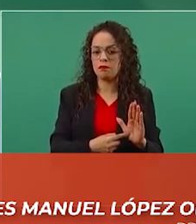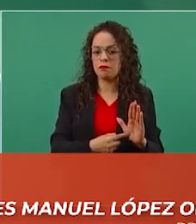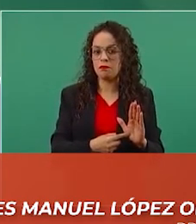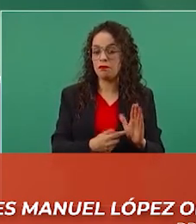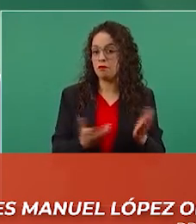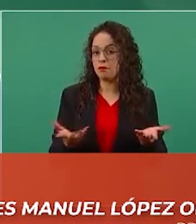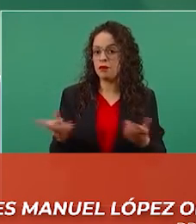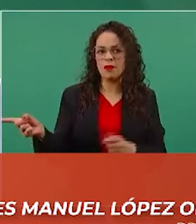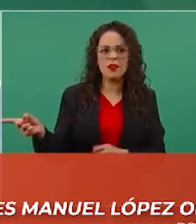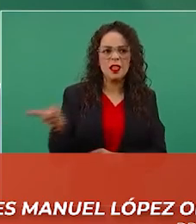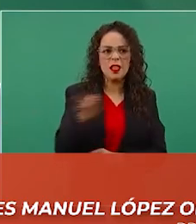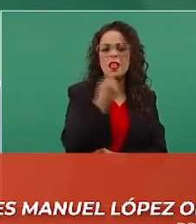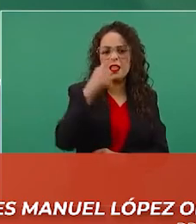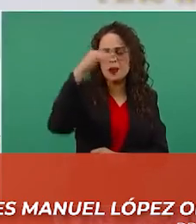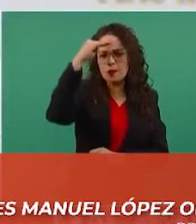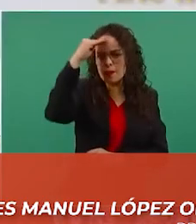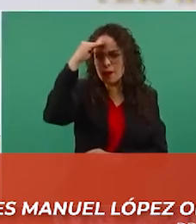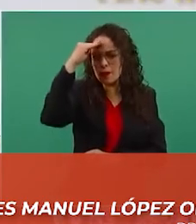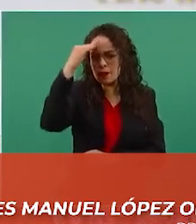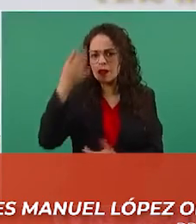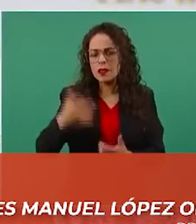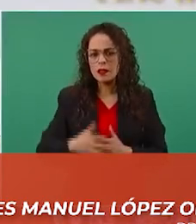De que aquí